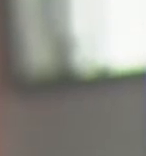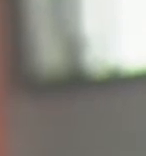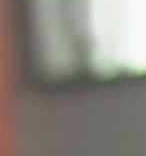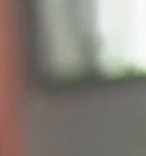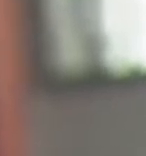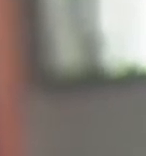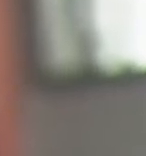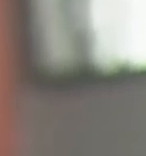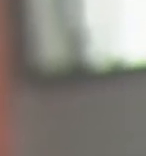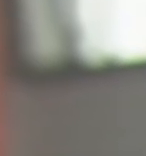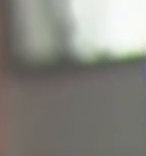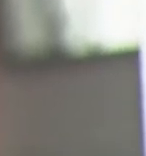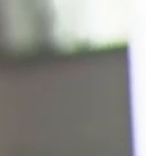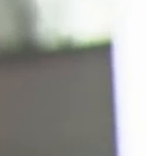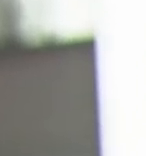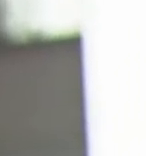Ah.